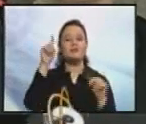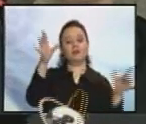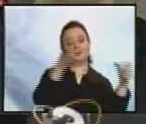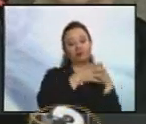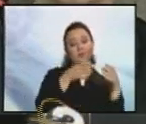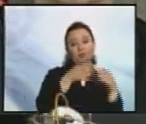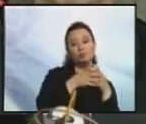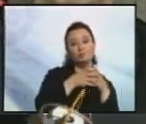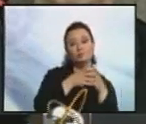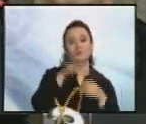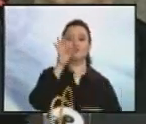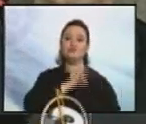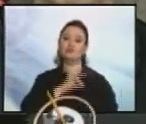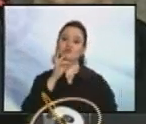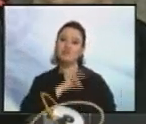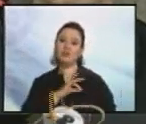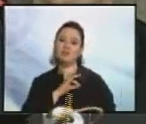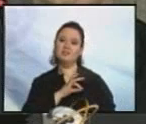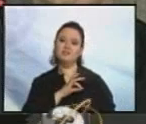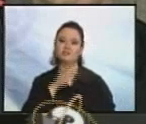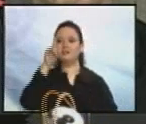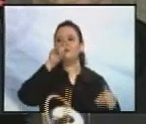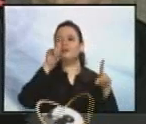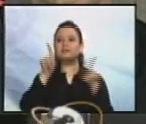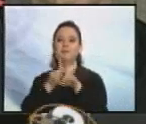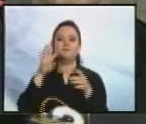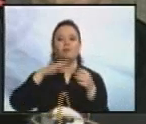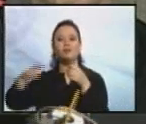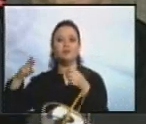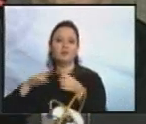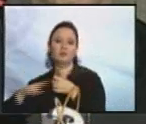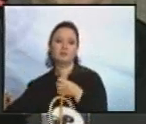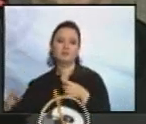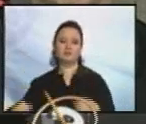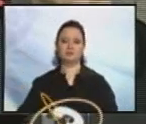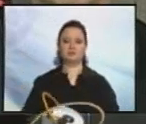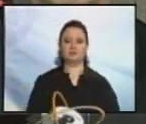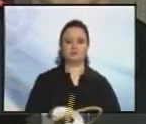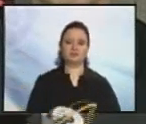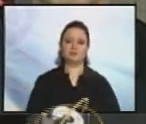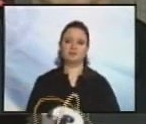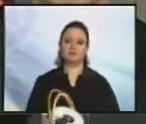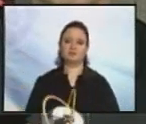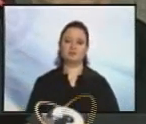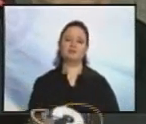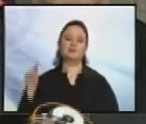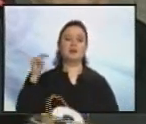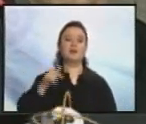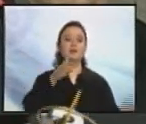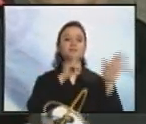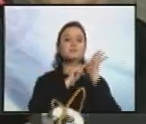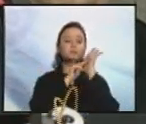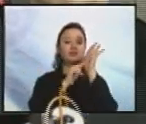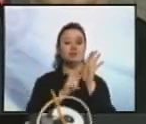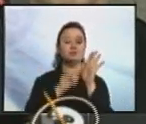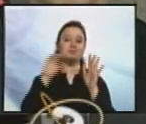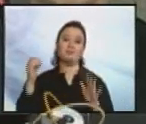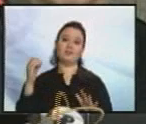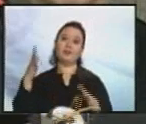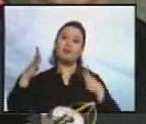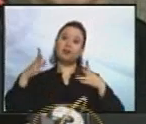grupos sociales y entre regiones geográficas. Así es evidente que